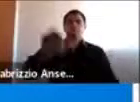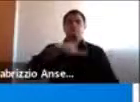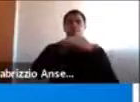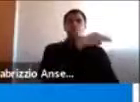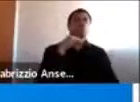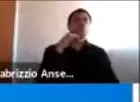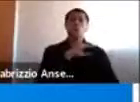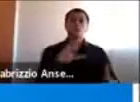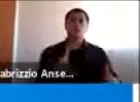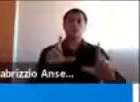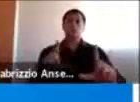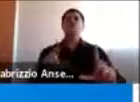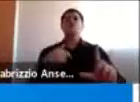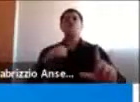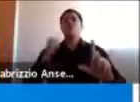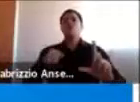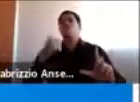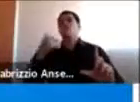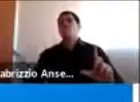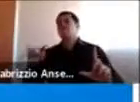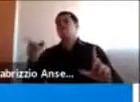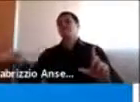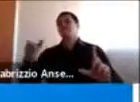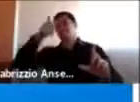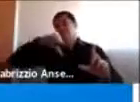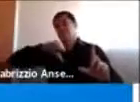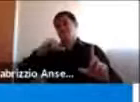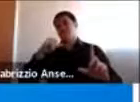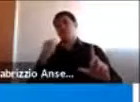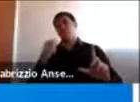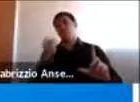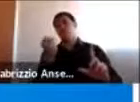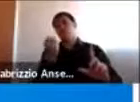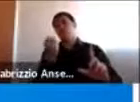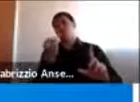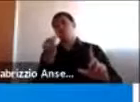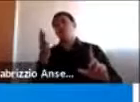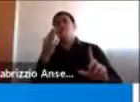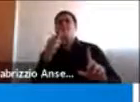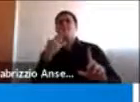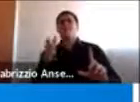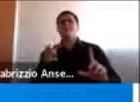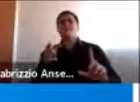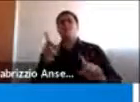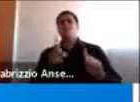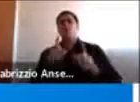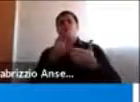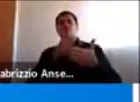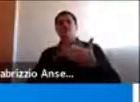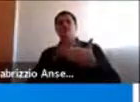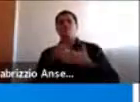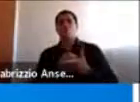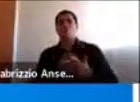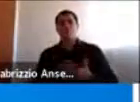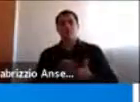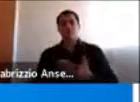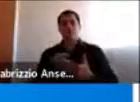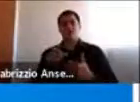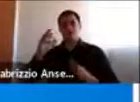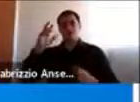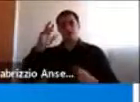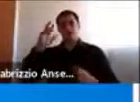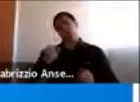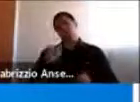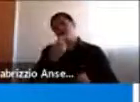entregar un código de seguridad que es numérico pero además tiene símbolos para que para los niños sea más fácil recordarlo ahora es